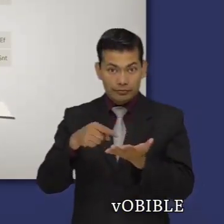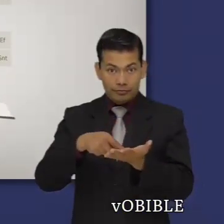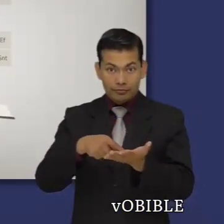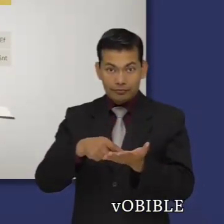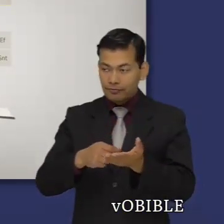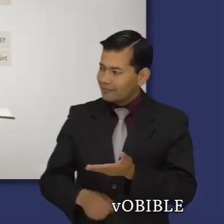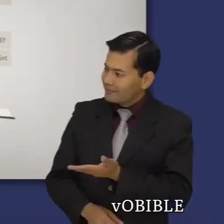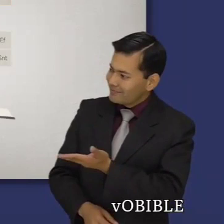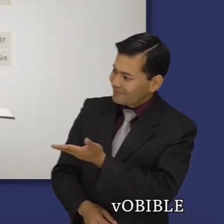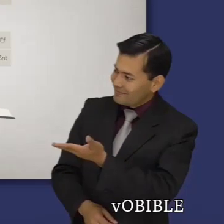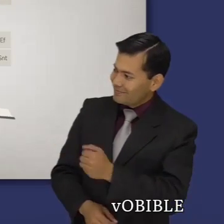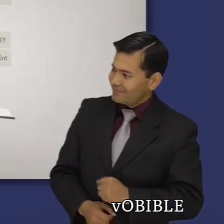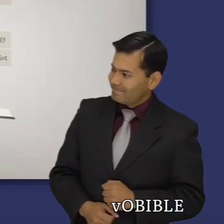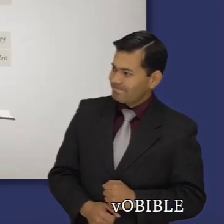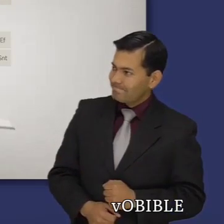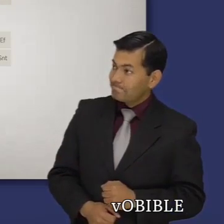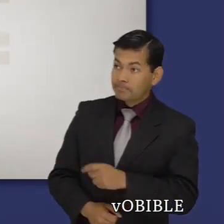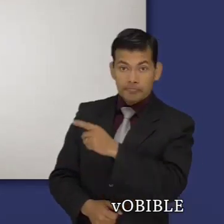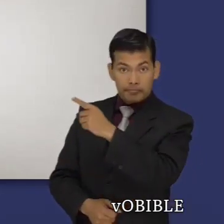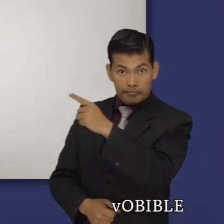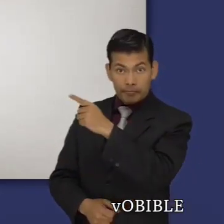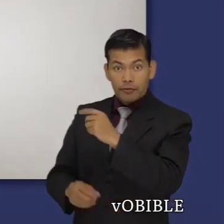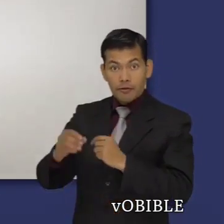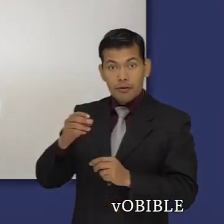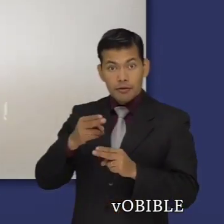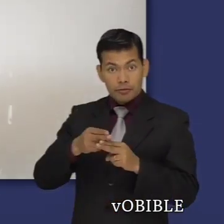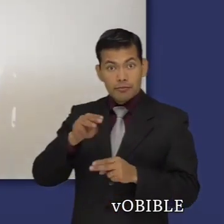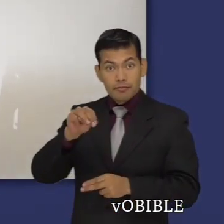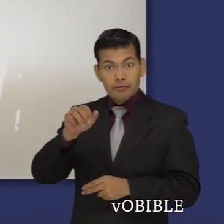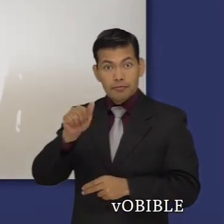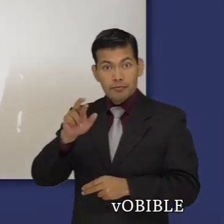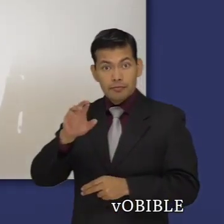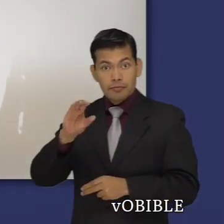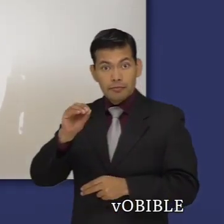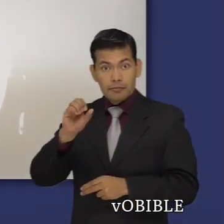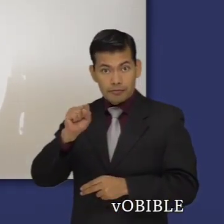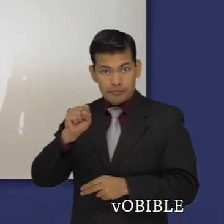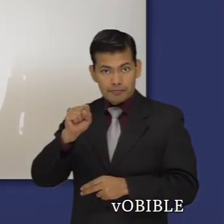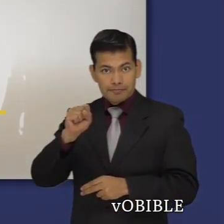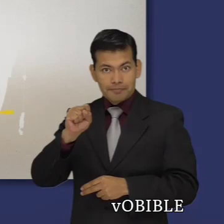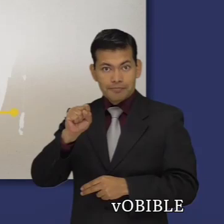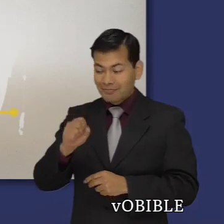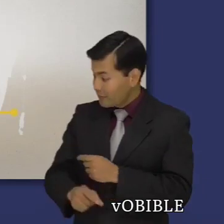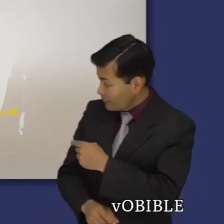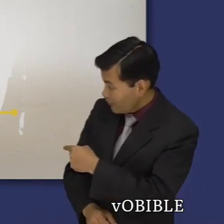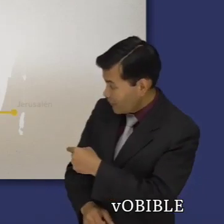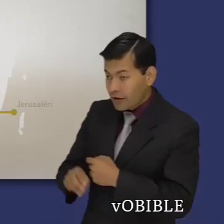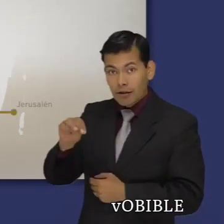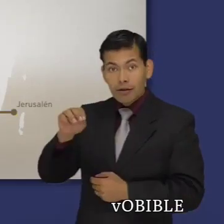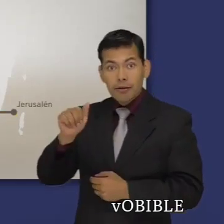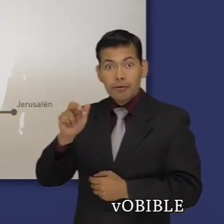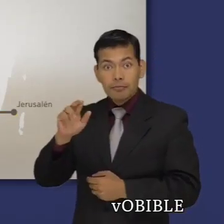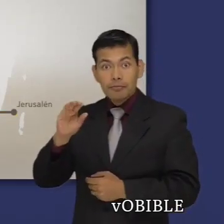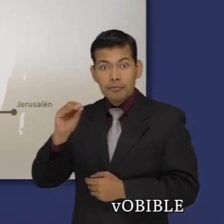Información sobre el libro de Marcos. Es probable que Marcos se hiciera discípulo de Jesús cuando era joven y vivía con